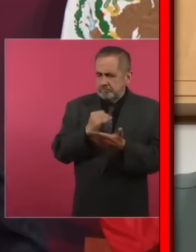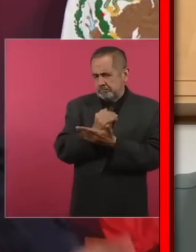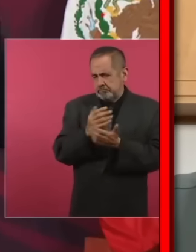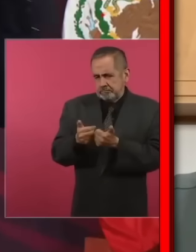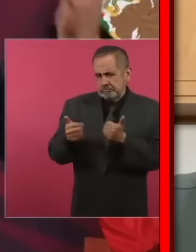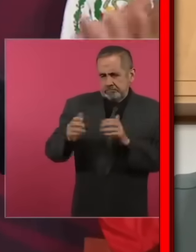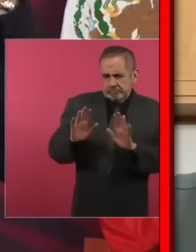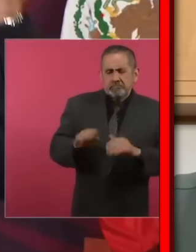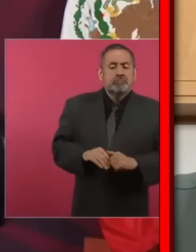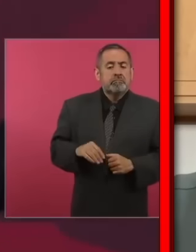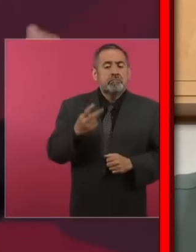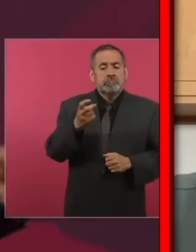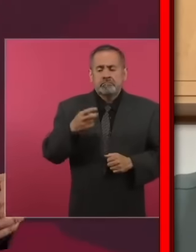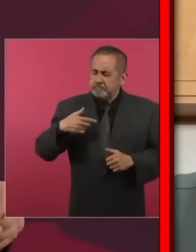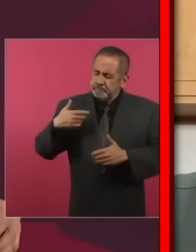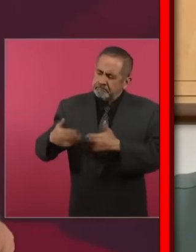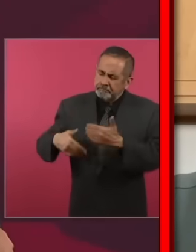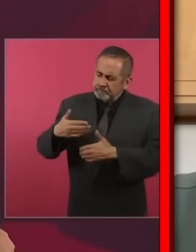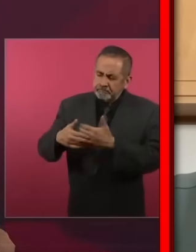Y así se ganó.